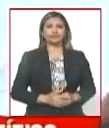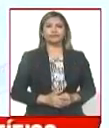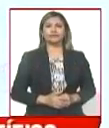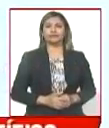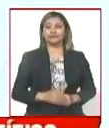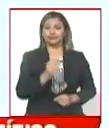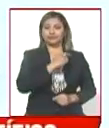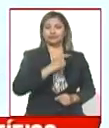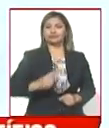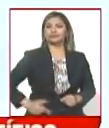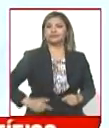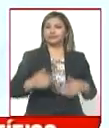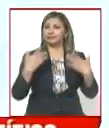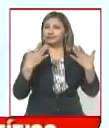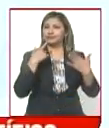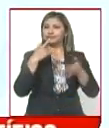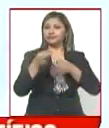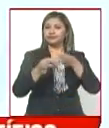la gobernación.